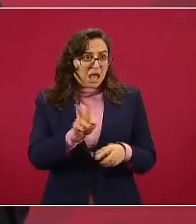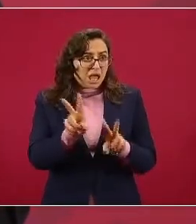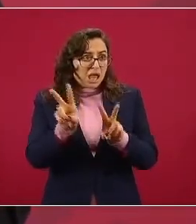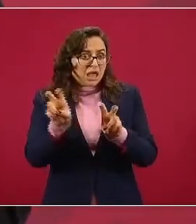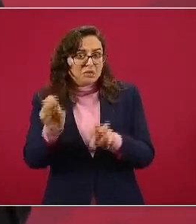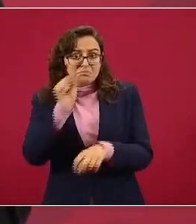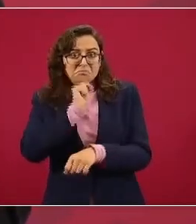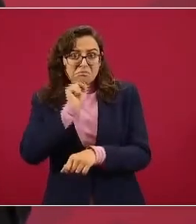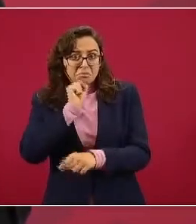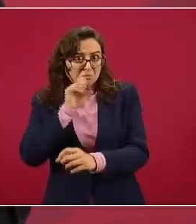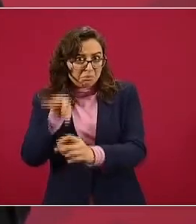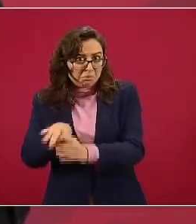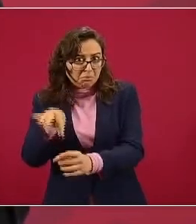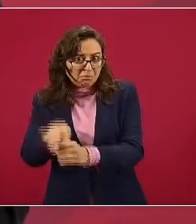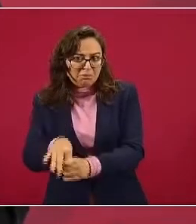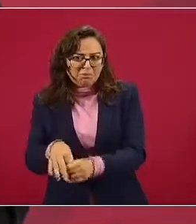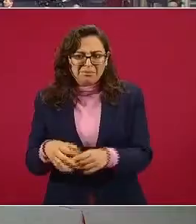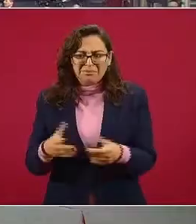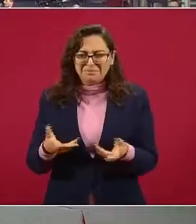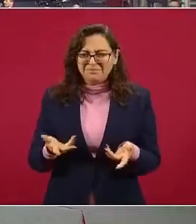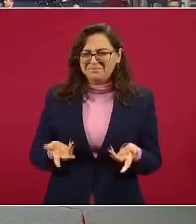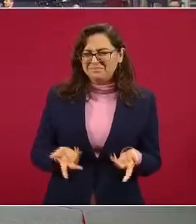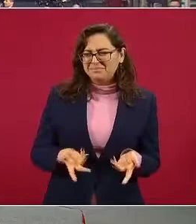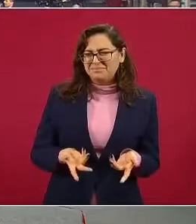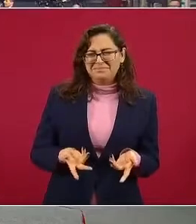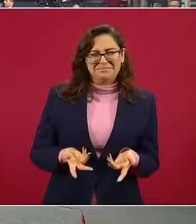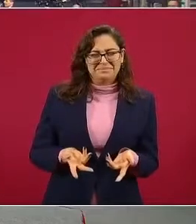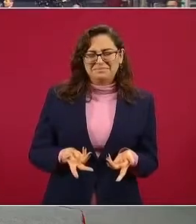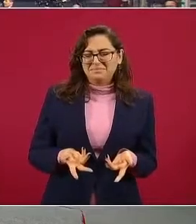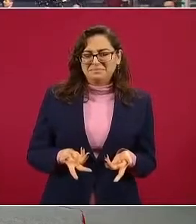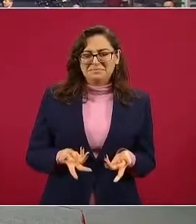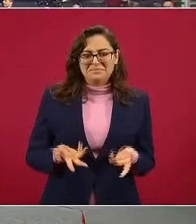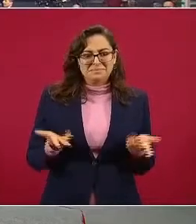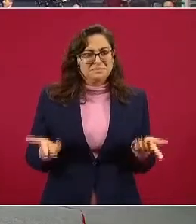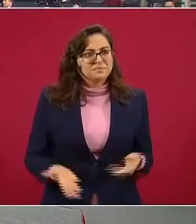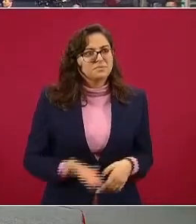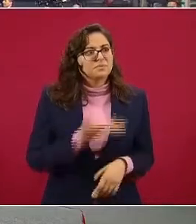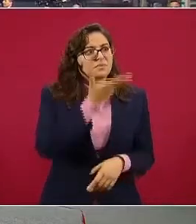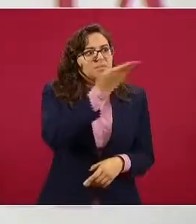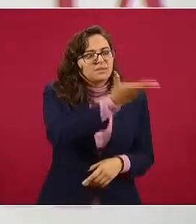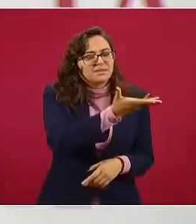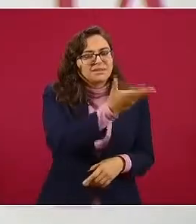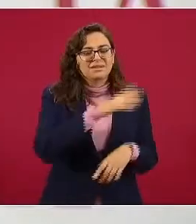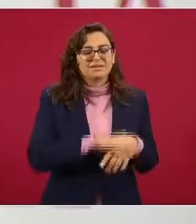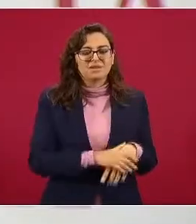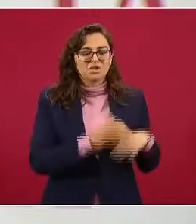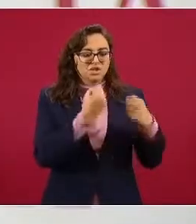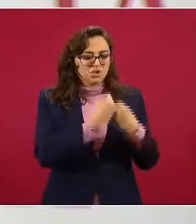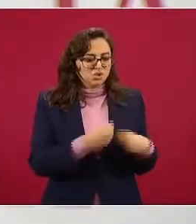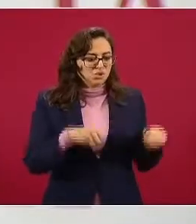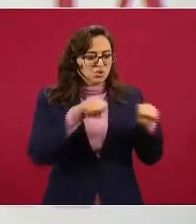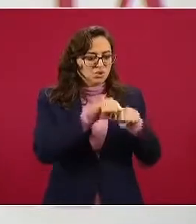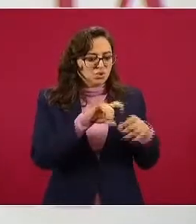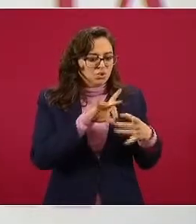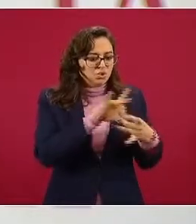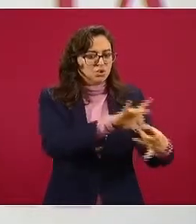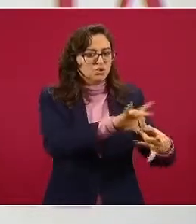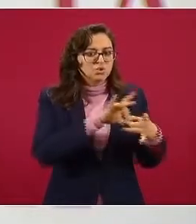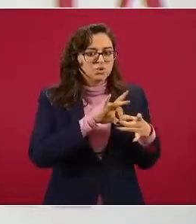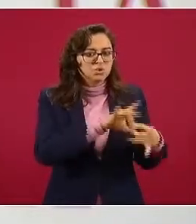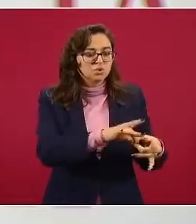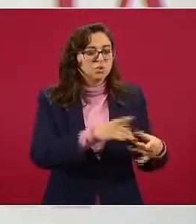principal socio y aliado de que, oye, te transmito un